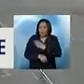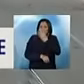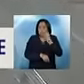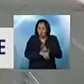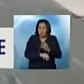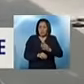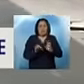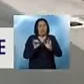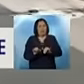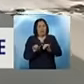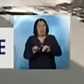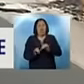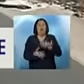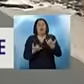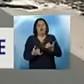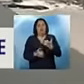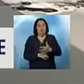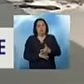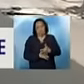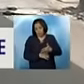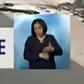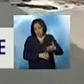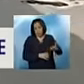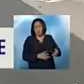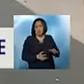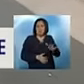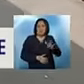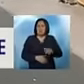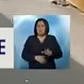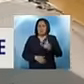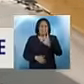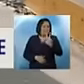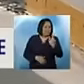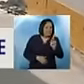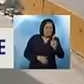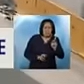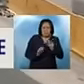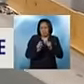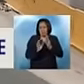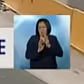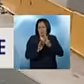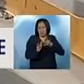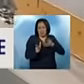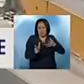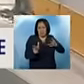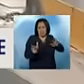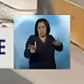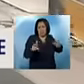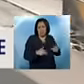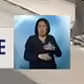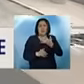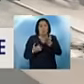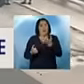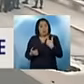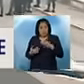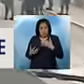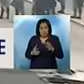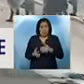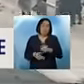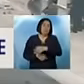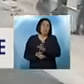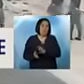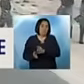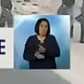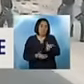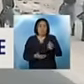y están retrocediendo. Estamos hablando de por lo menos unos 2 a 3 kilómetros de una fila de vehículos que tiene que retroceder. Ahora, los mismos ya están siendo desviados